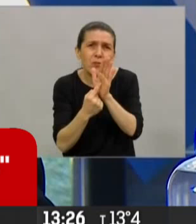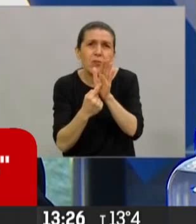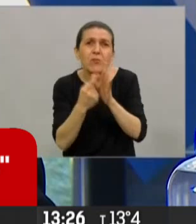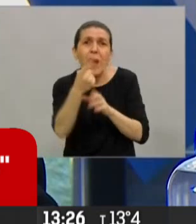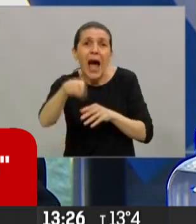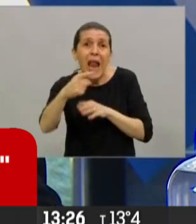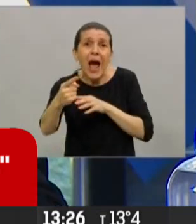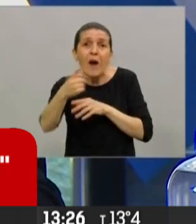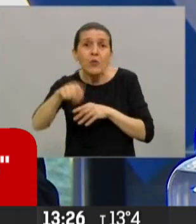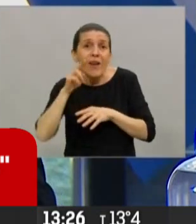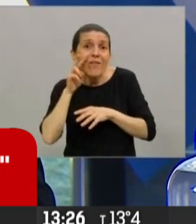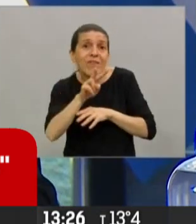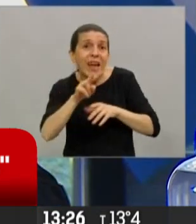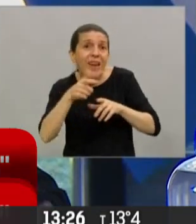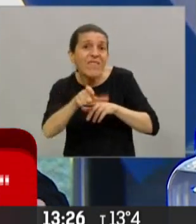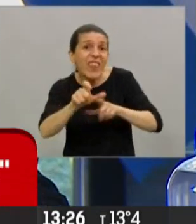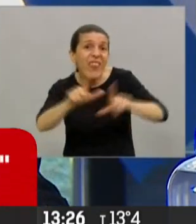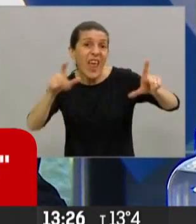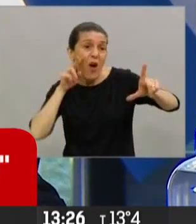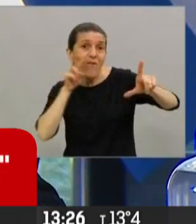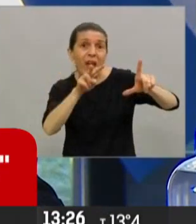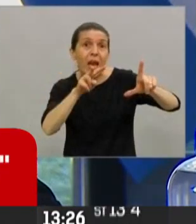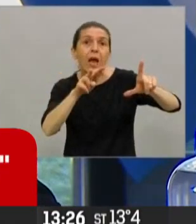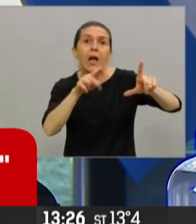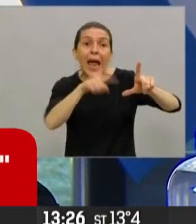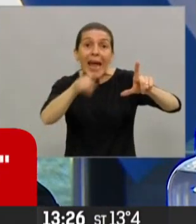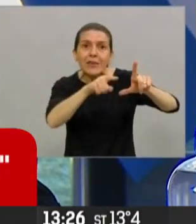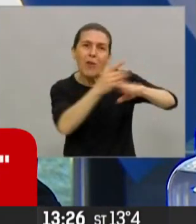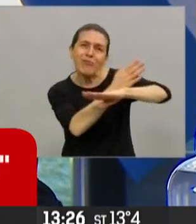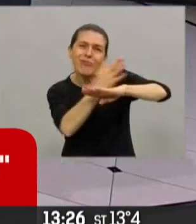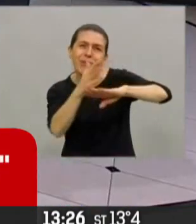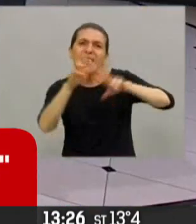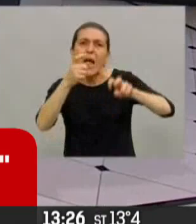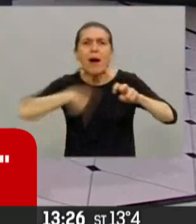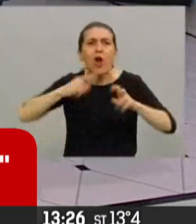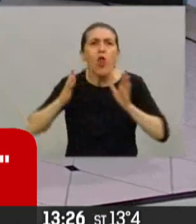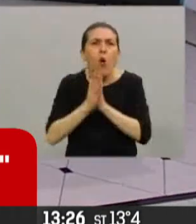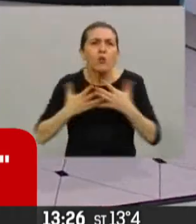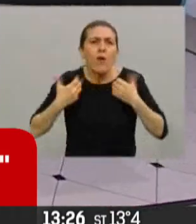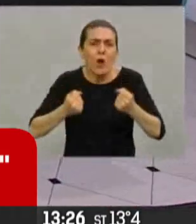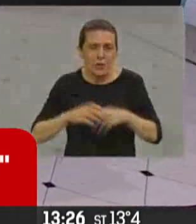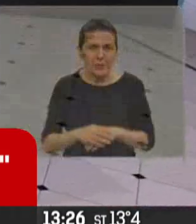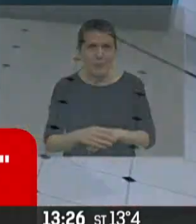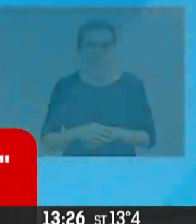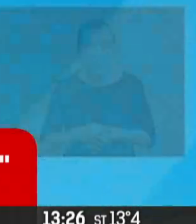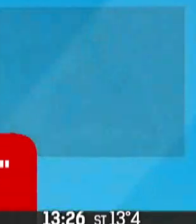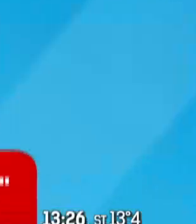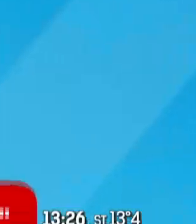un video que cuenta lo que entre todos hicimos en este tiempo. ¿Lo vemos?